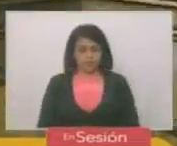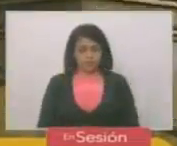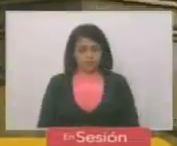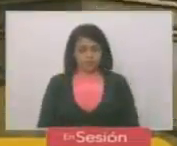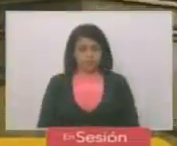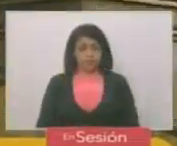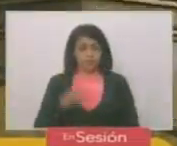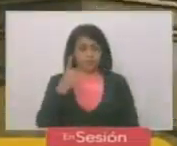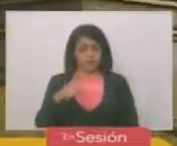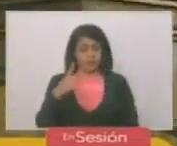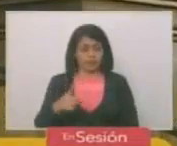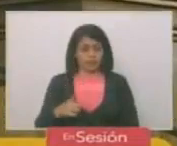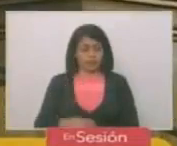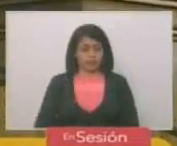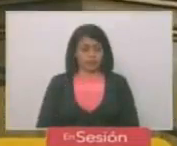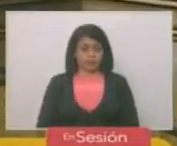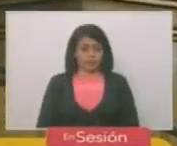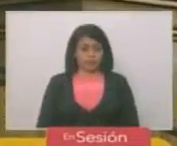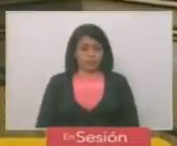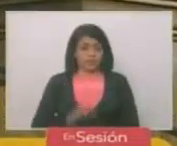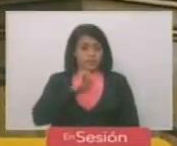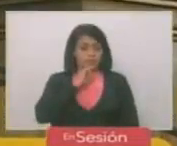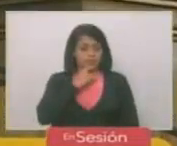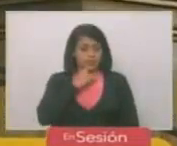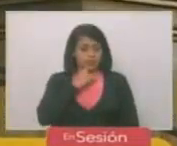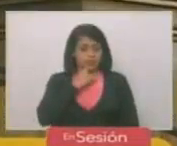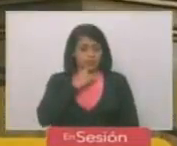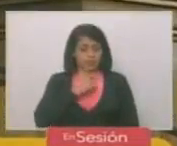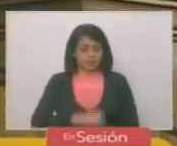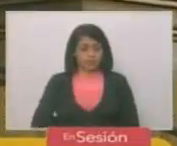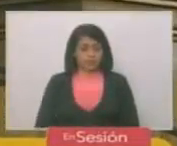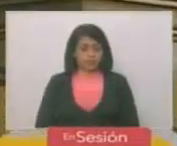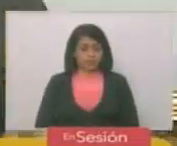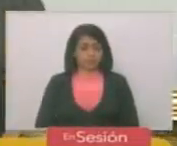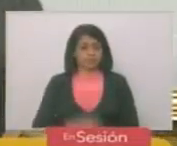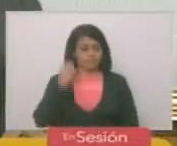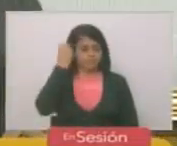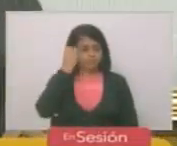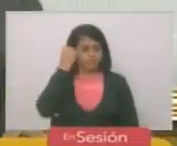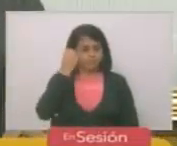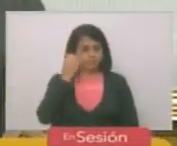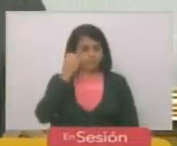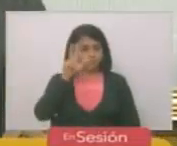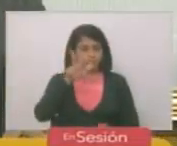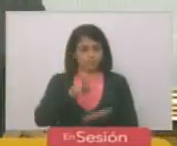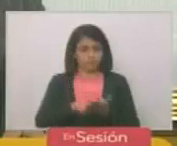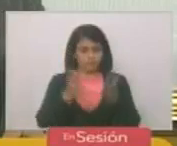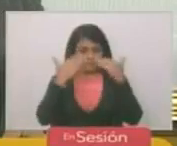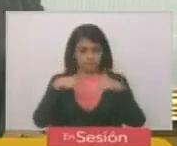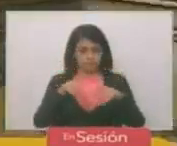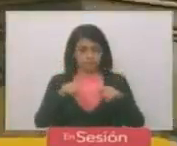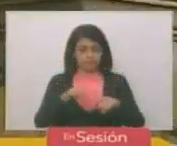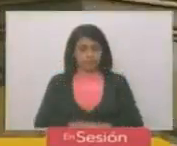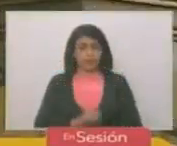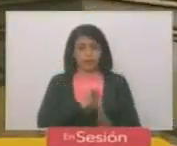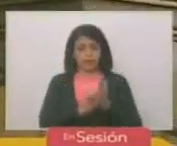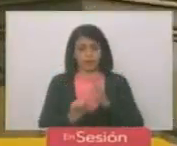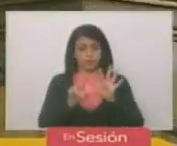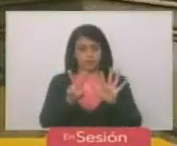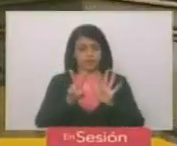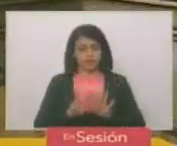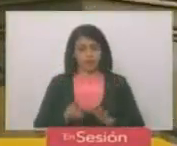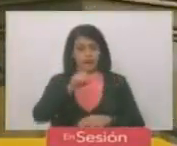Epígrafe, derecho a la confidencialidad. En consideración el epígrafe. Aprobado. Siguiente. Artículo